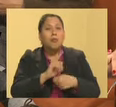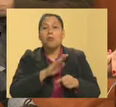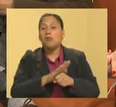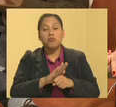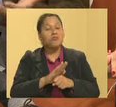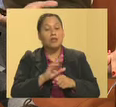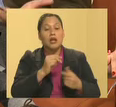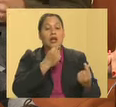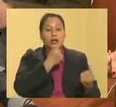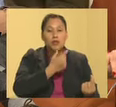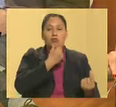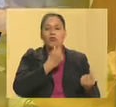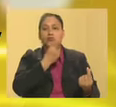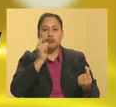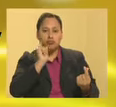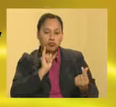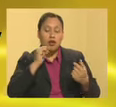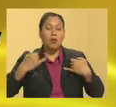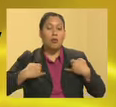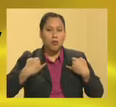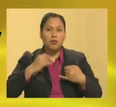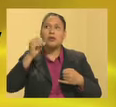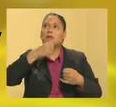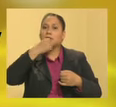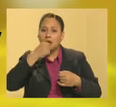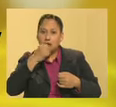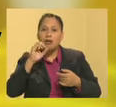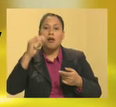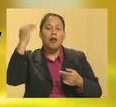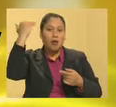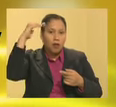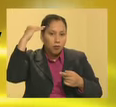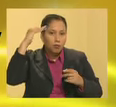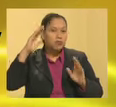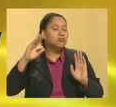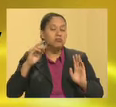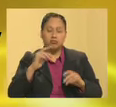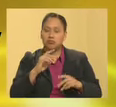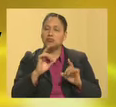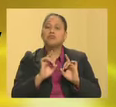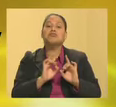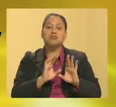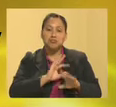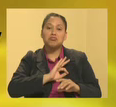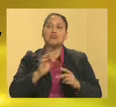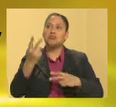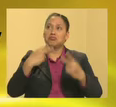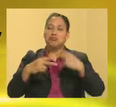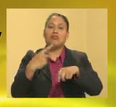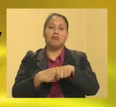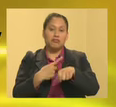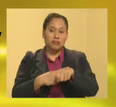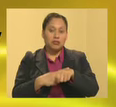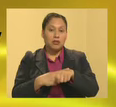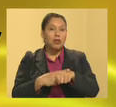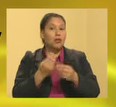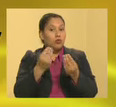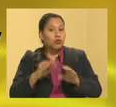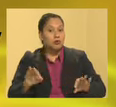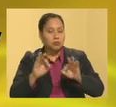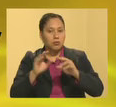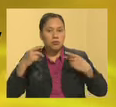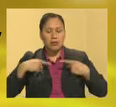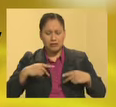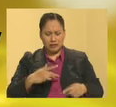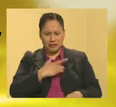niños, a niñas, a jóvenes, a adultos mayores, a adultos. Y es importante que cuando la